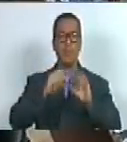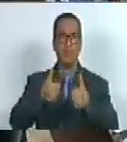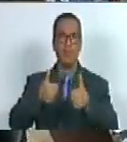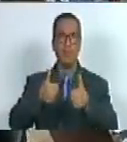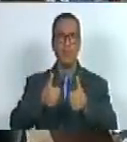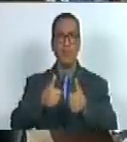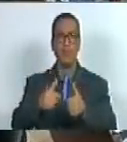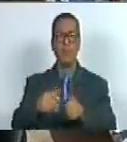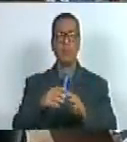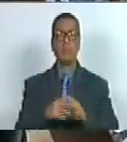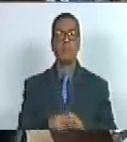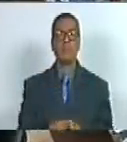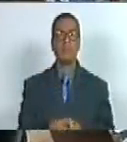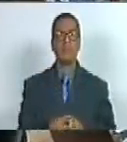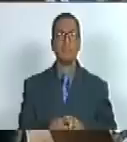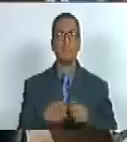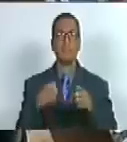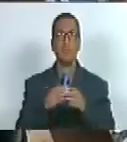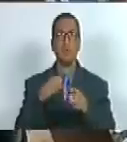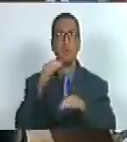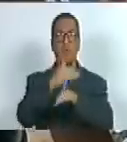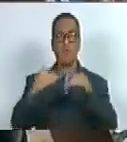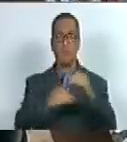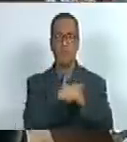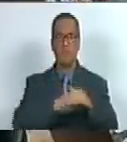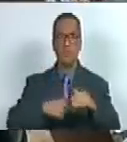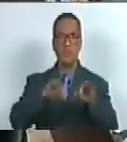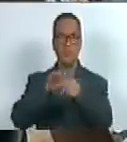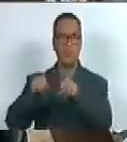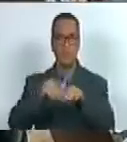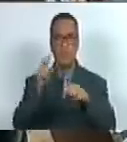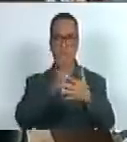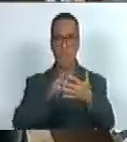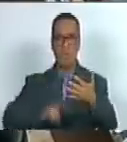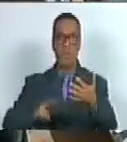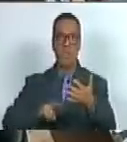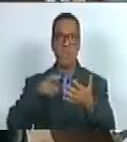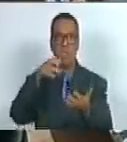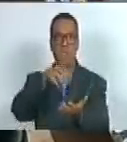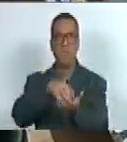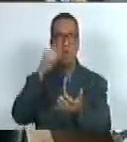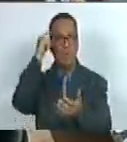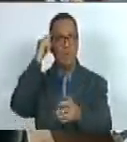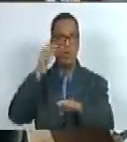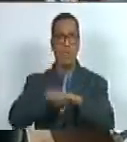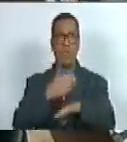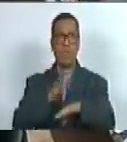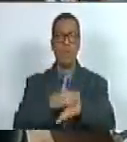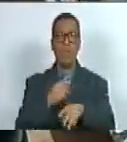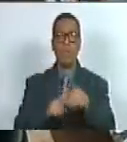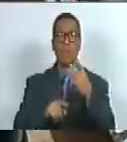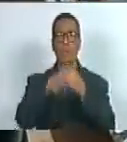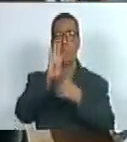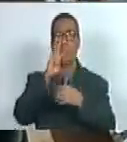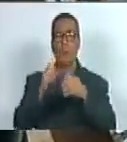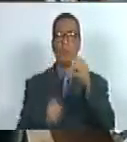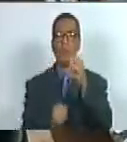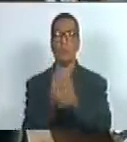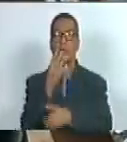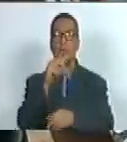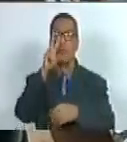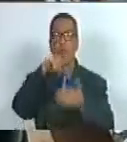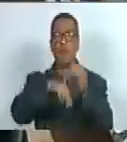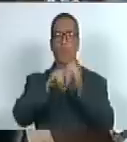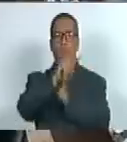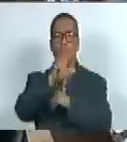ciudadana subsecretaria sirve a hacer lectura del acta de la sesión ordinaria del día jueves 4 de mayo de